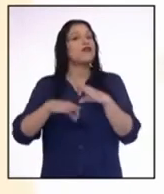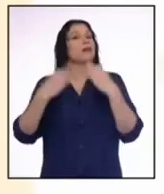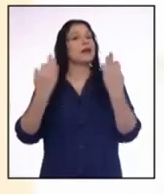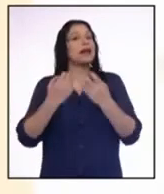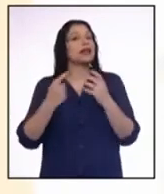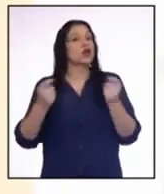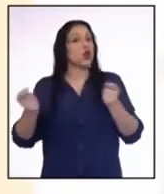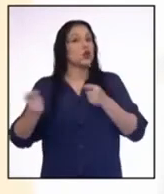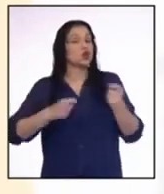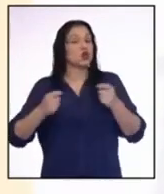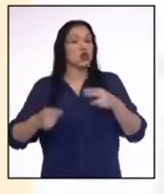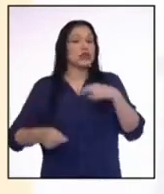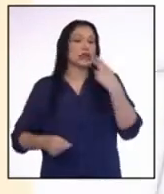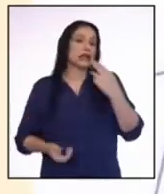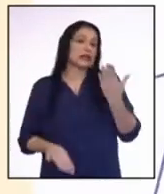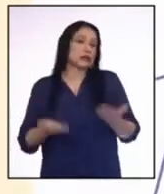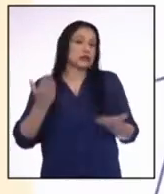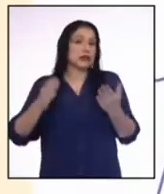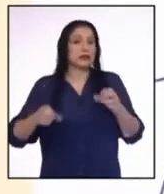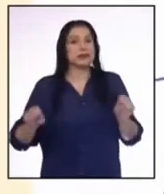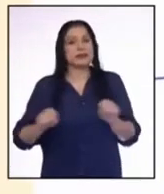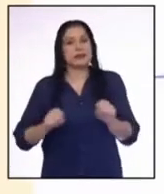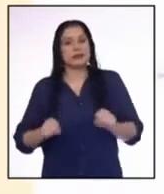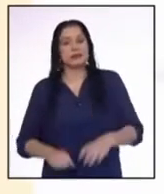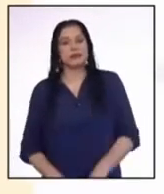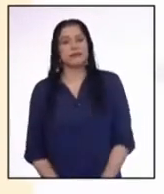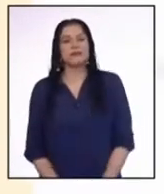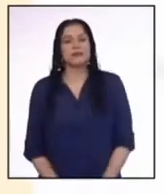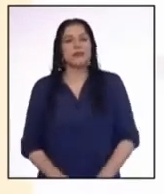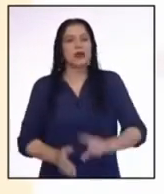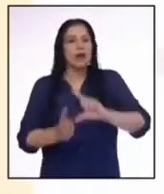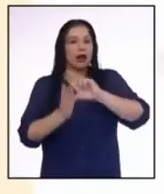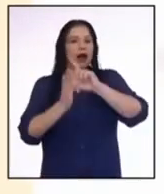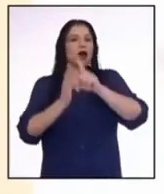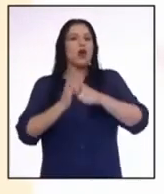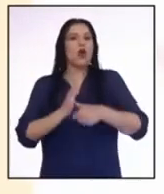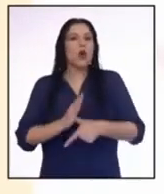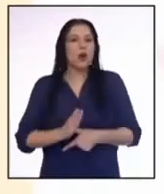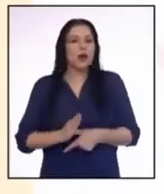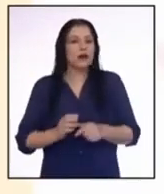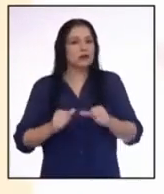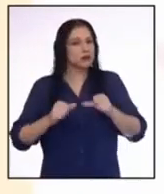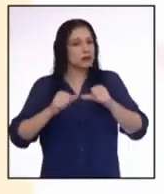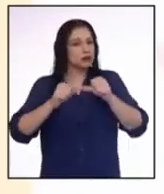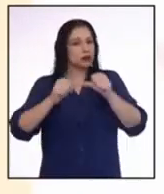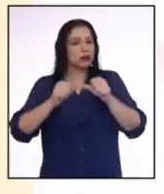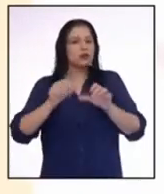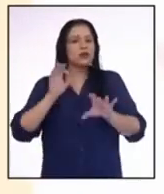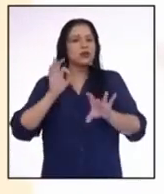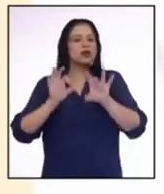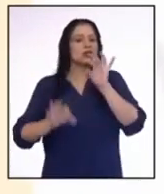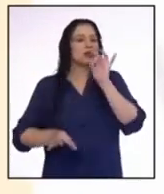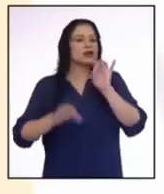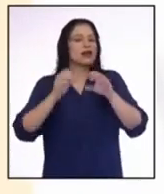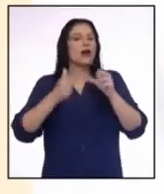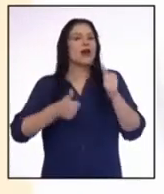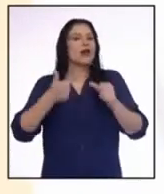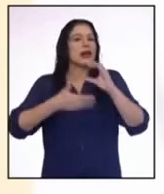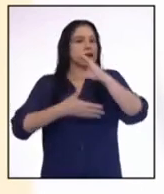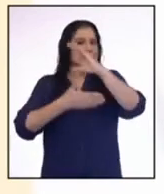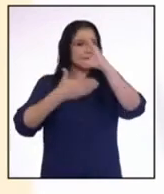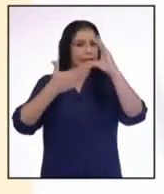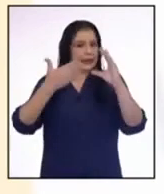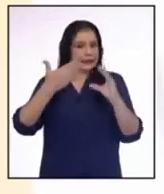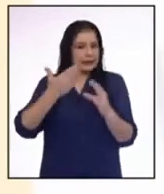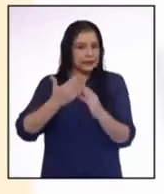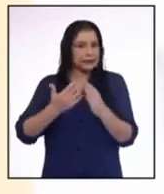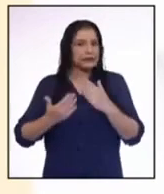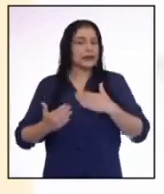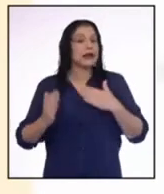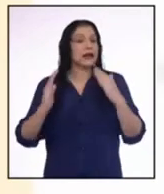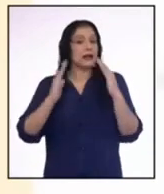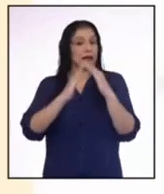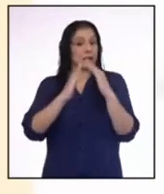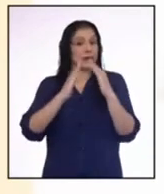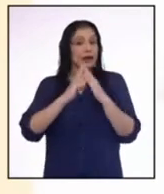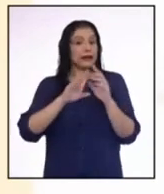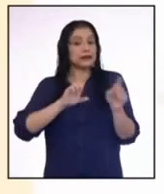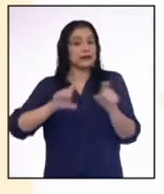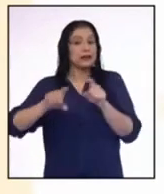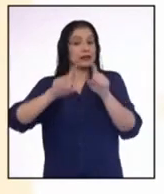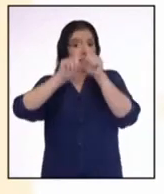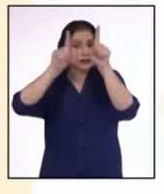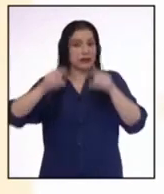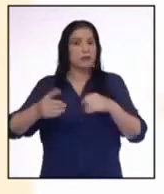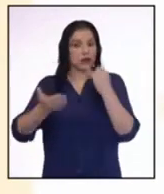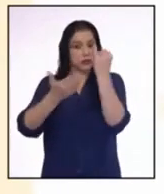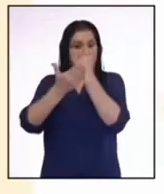del Riesgo ante Sismos. Luego continuamos con la identificación de las características de nuestras viviendas y elaboramos